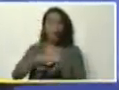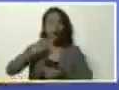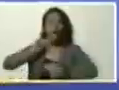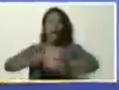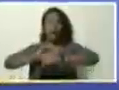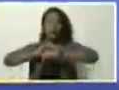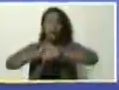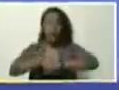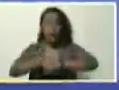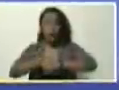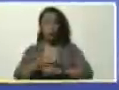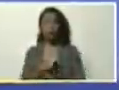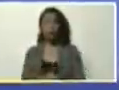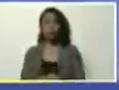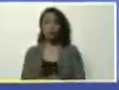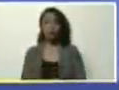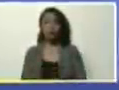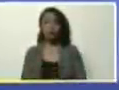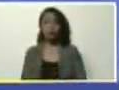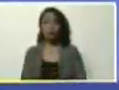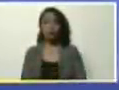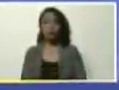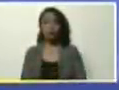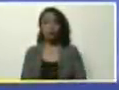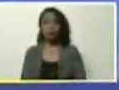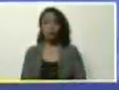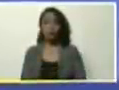Héctor Rodríguez Castro.